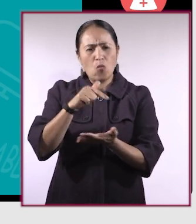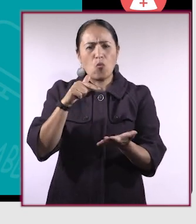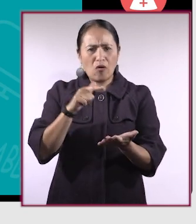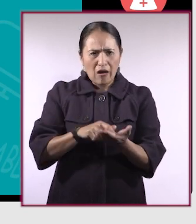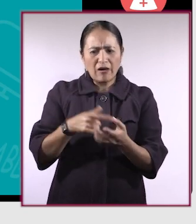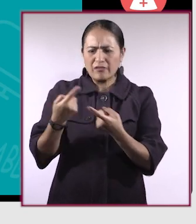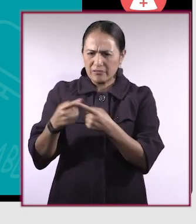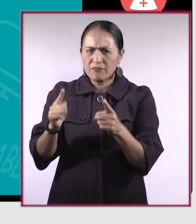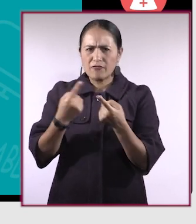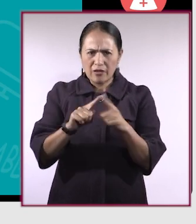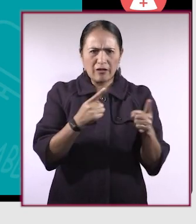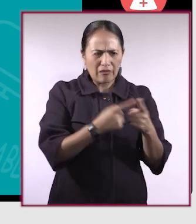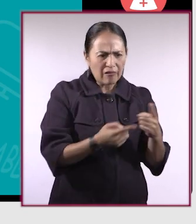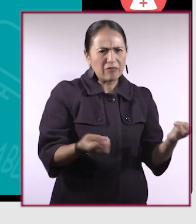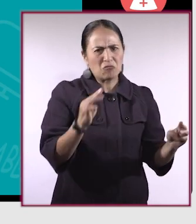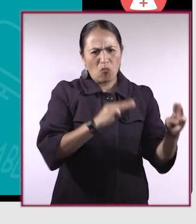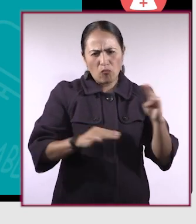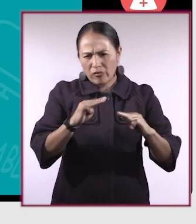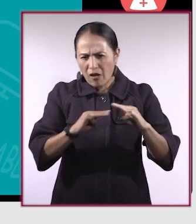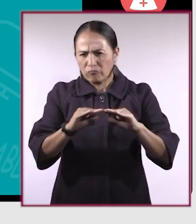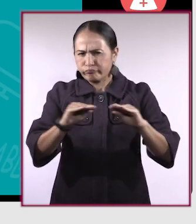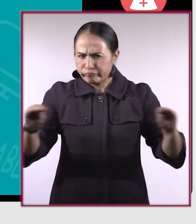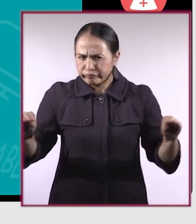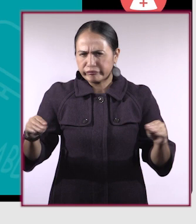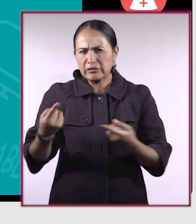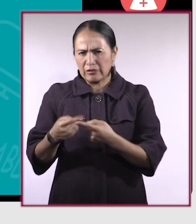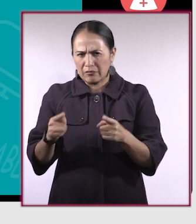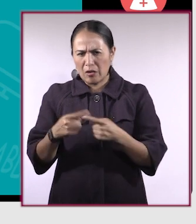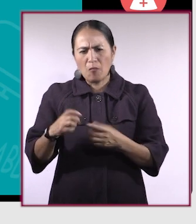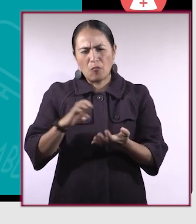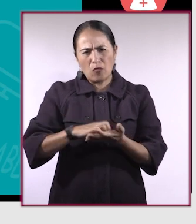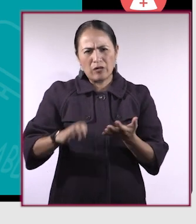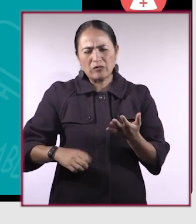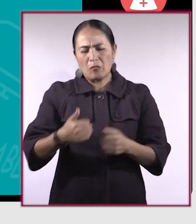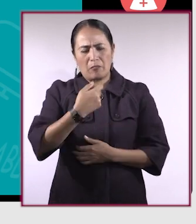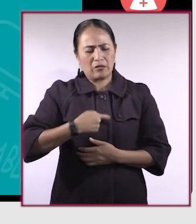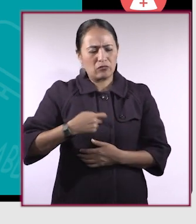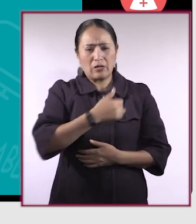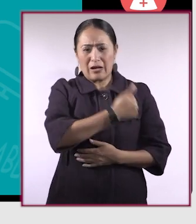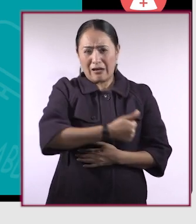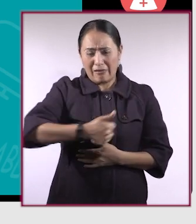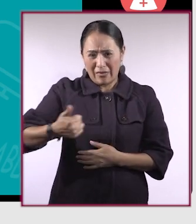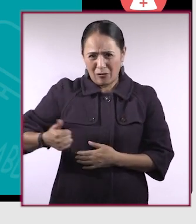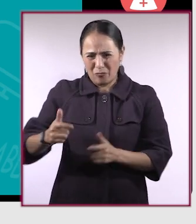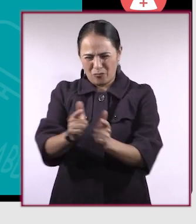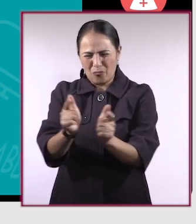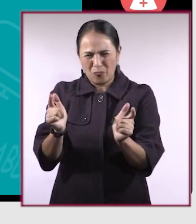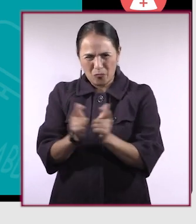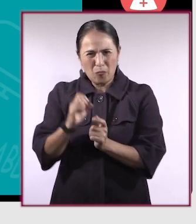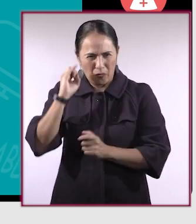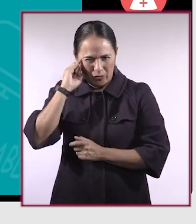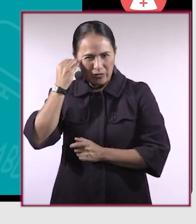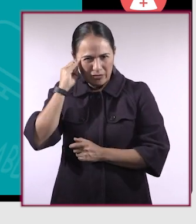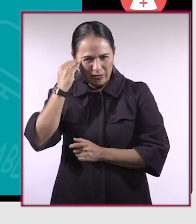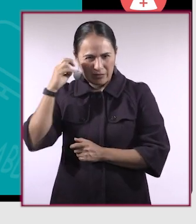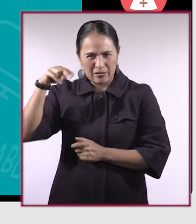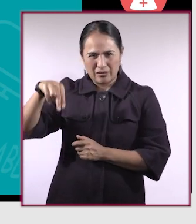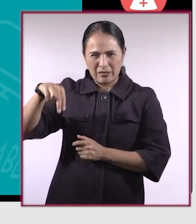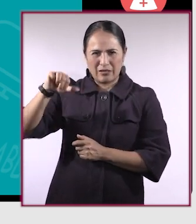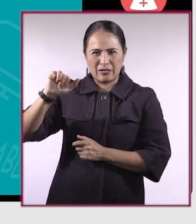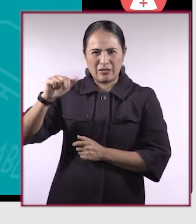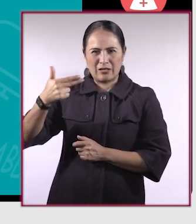asentados en diferentes ecosistemas, en diferentes tipos de vegetación. Por lo tanto, la experiencia de cada nahuablante, de cada persona